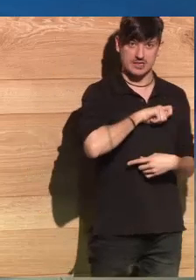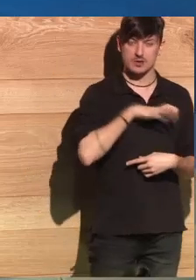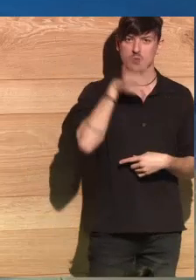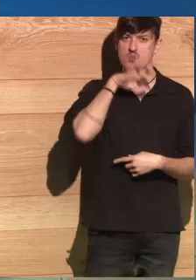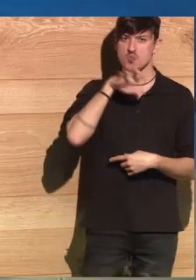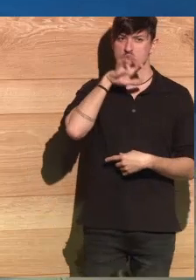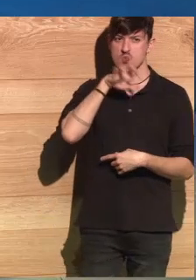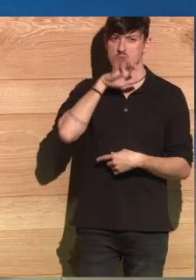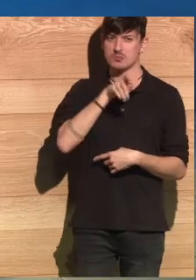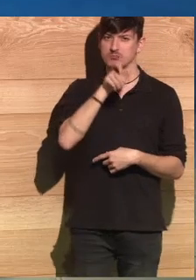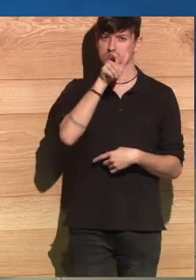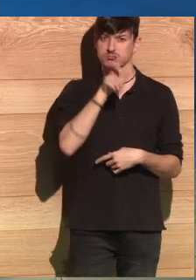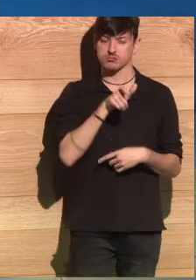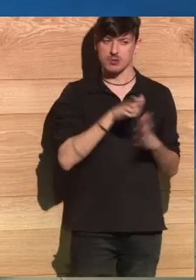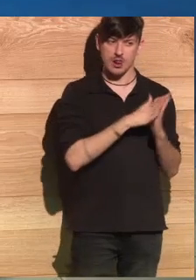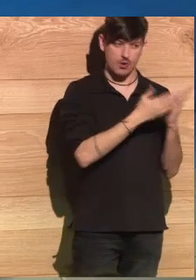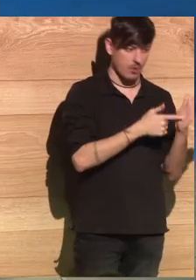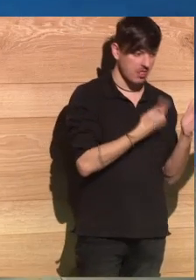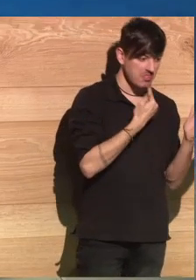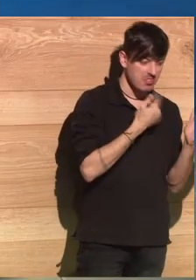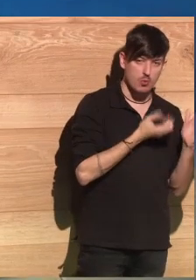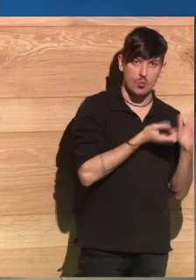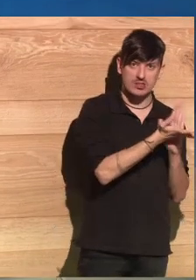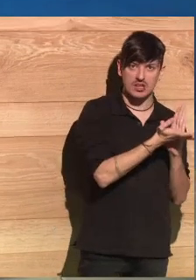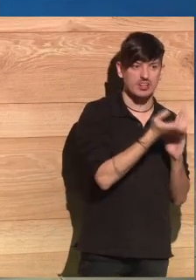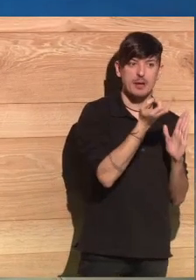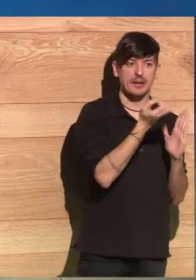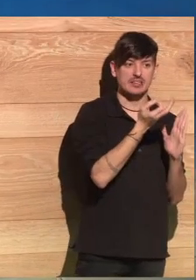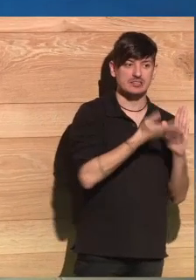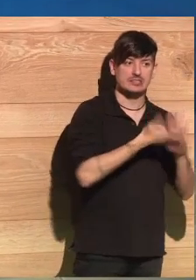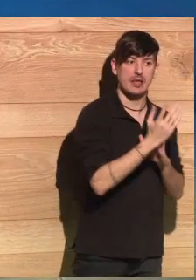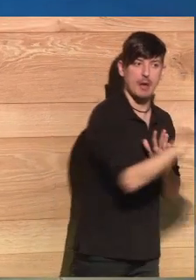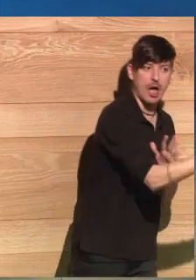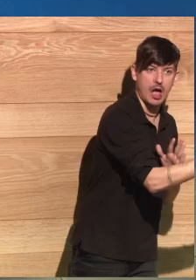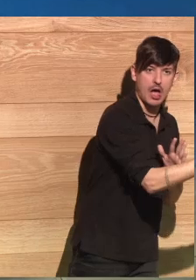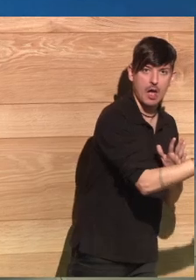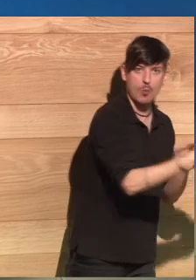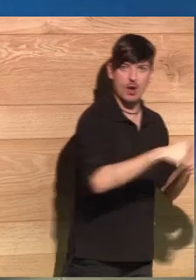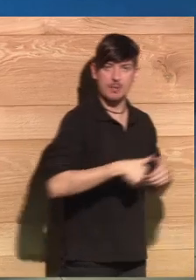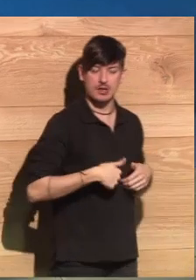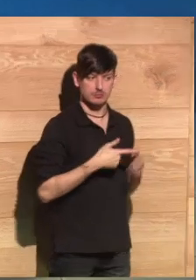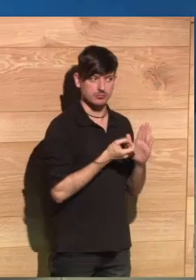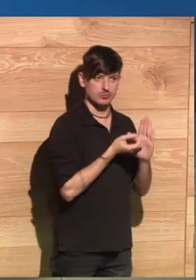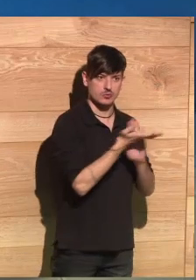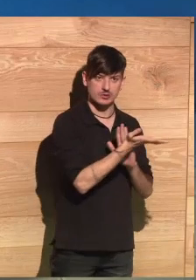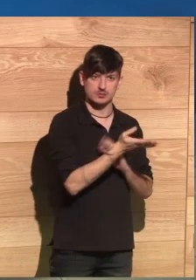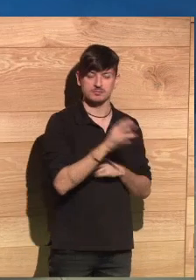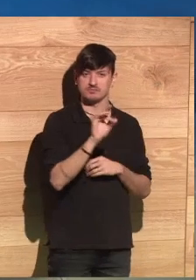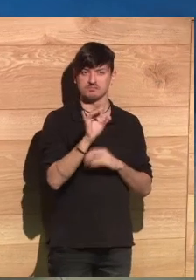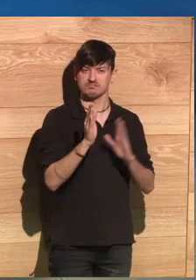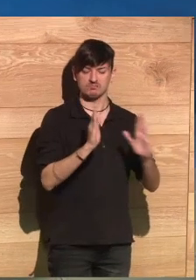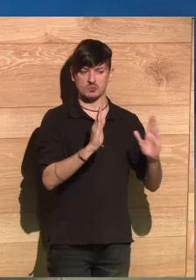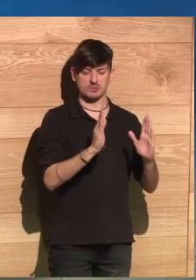América cuentas cuándo llega y cuánto se va. Exacto. Lo que vive, lo dejas en elipsis. Hay una elipsis. Lo vas en off, como dicen los del